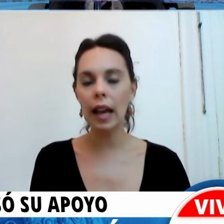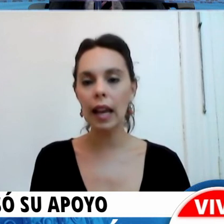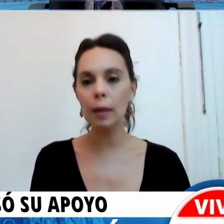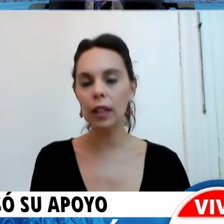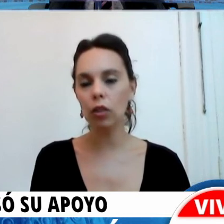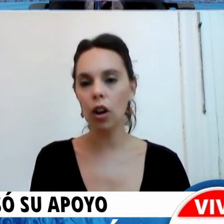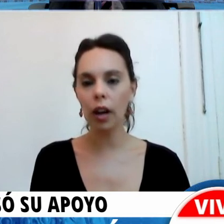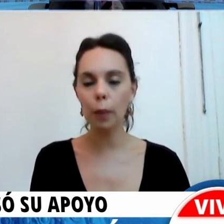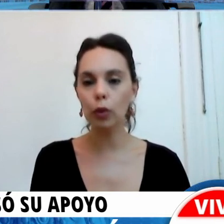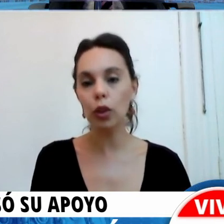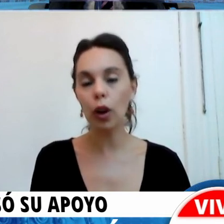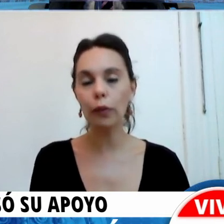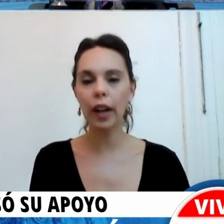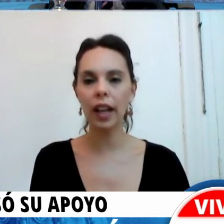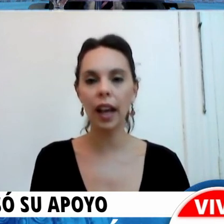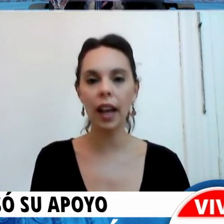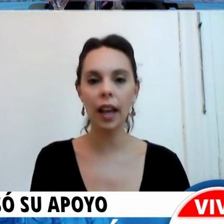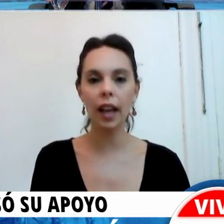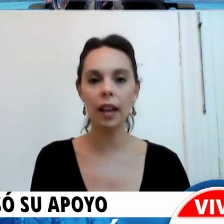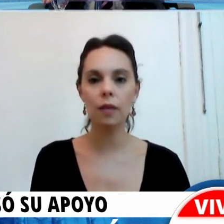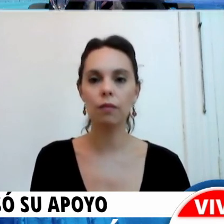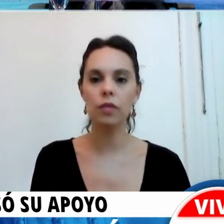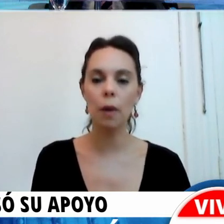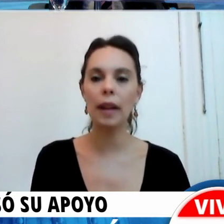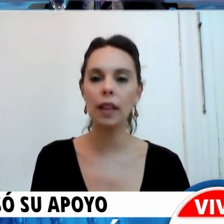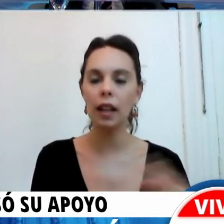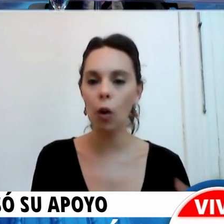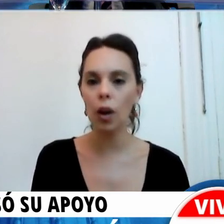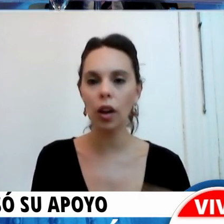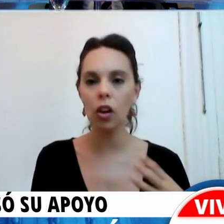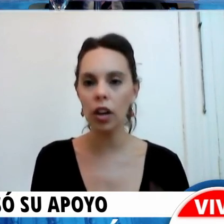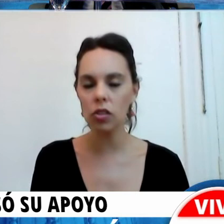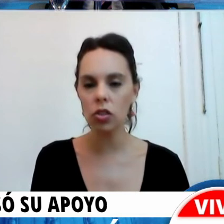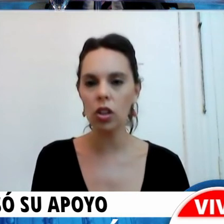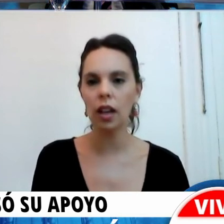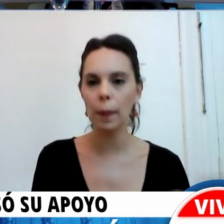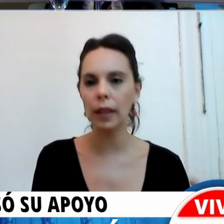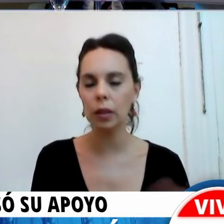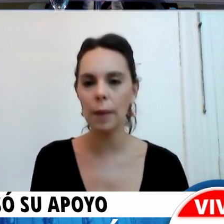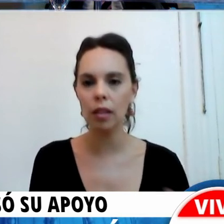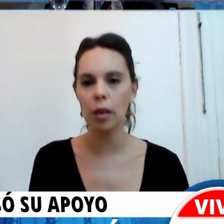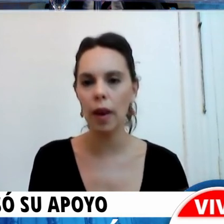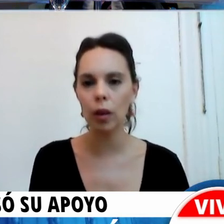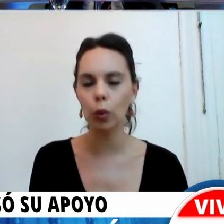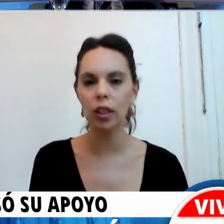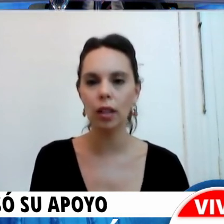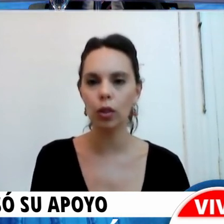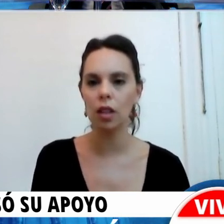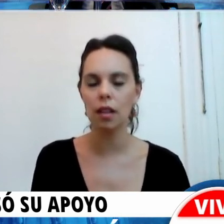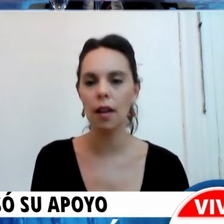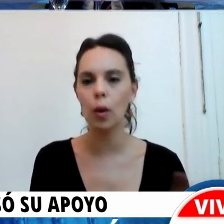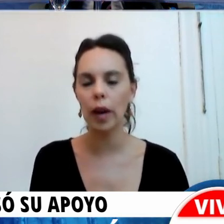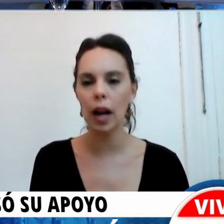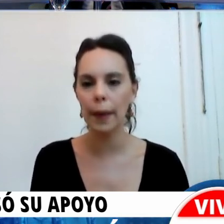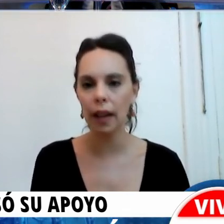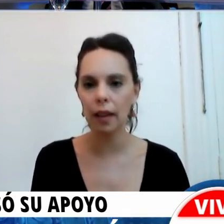Y el ministro lo que respondió fue que se va a mandar el acuerdo al Congreso y que respectivamente se va a discutir tanto